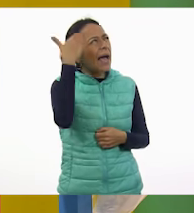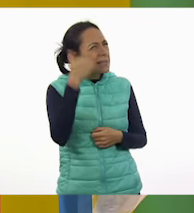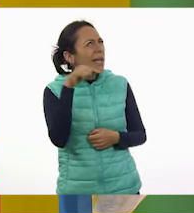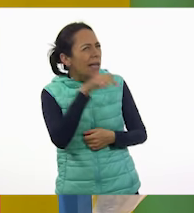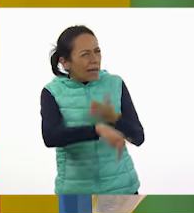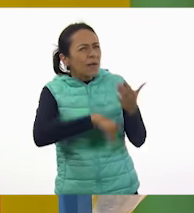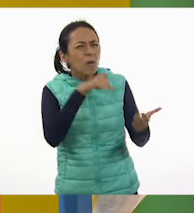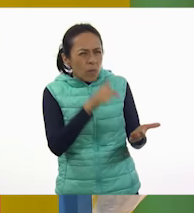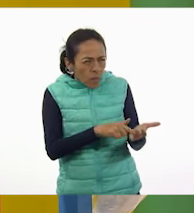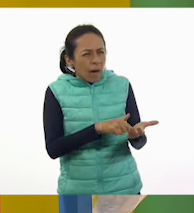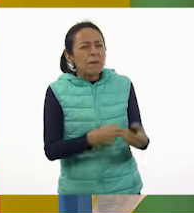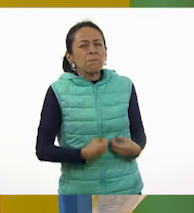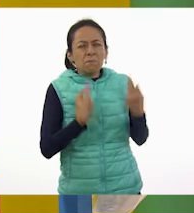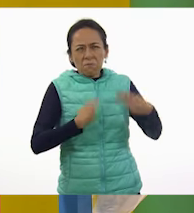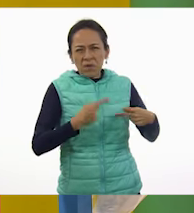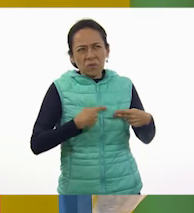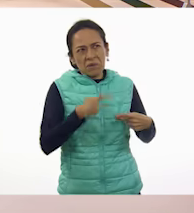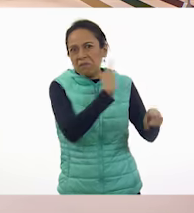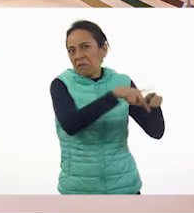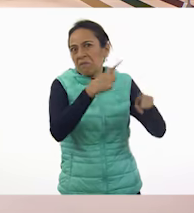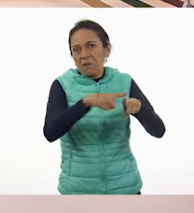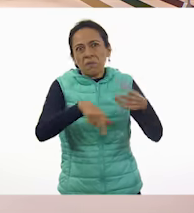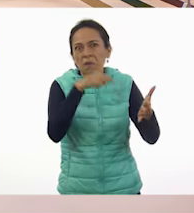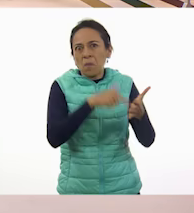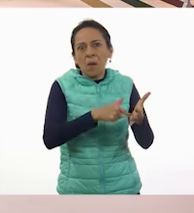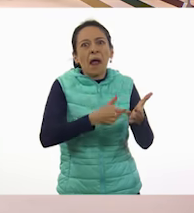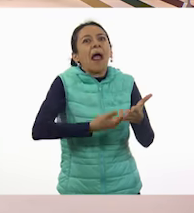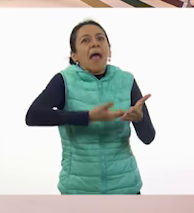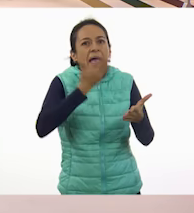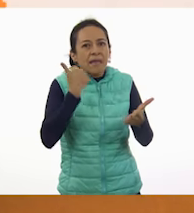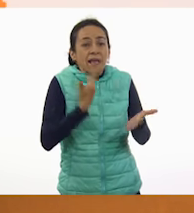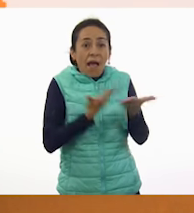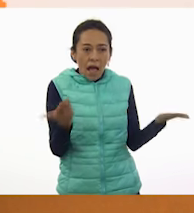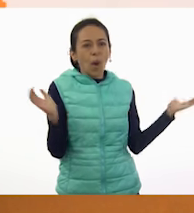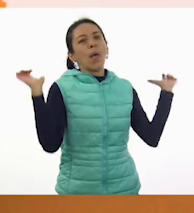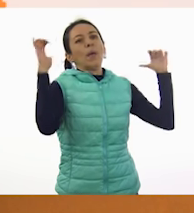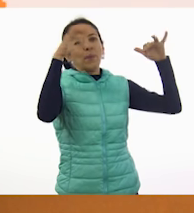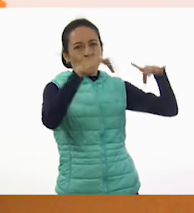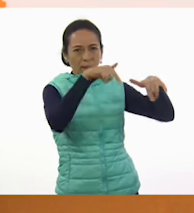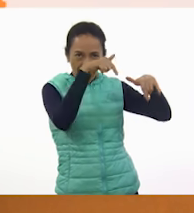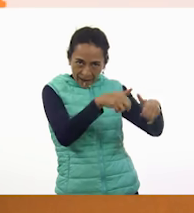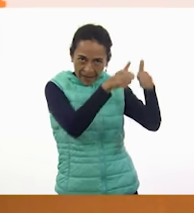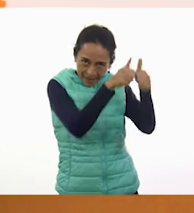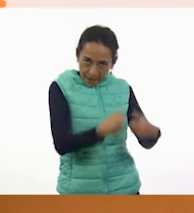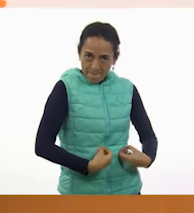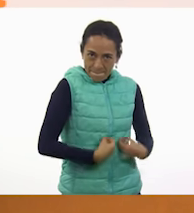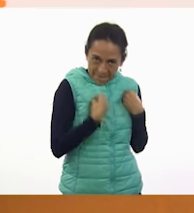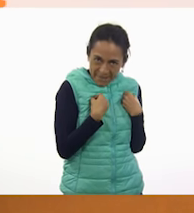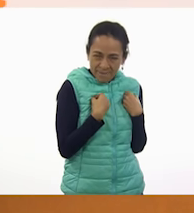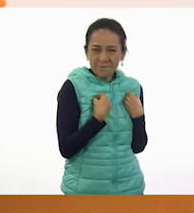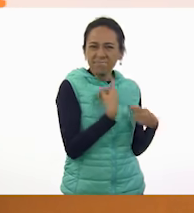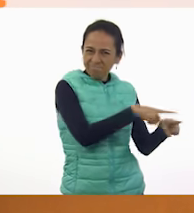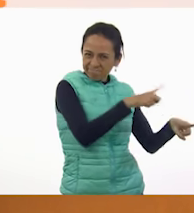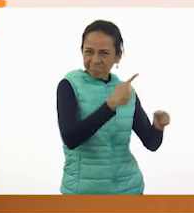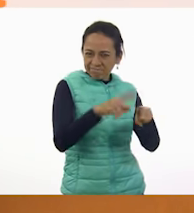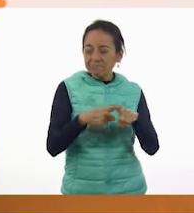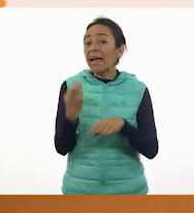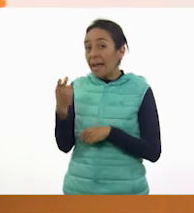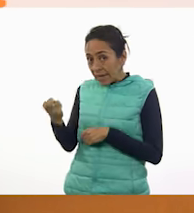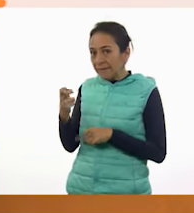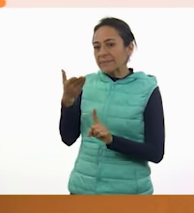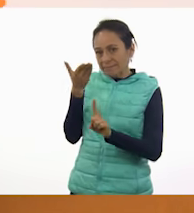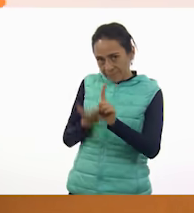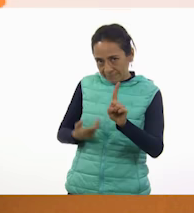tratan de ser muy amables siempre con todos. Sí, son muy distintos. Pues bueno, Cristina llegó a vivir a ese lugar y al